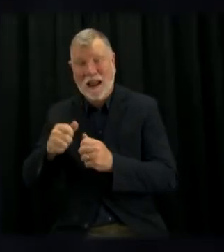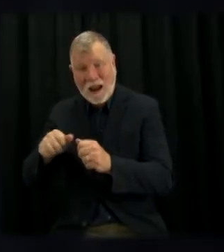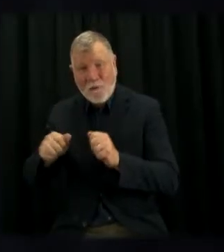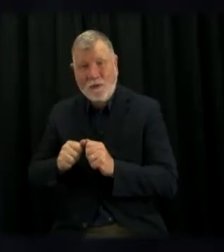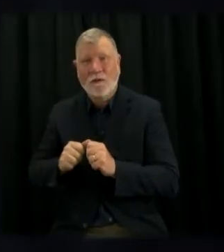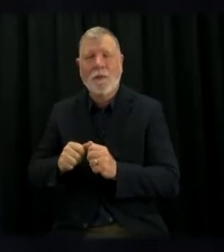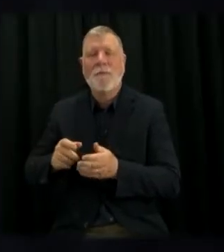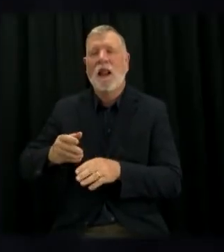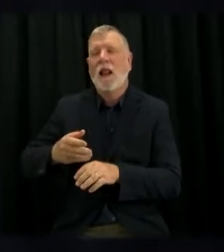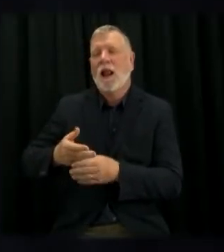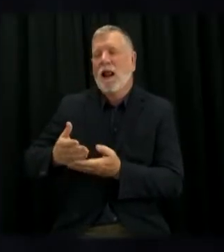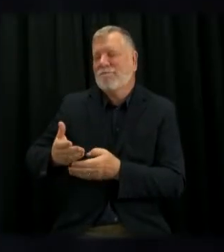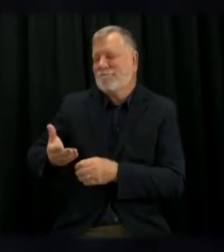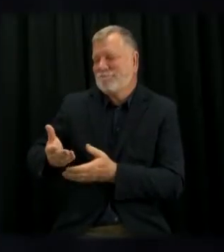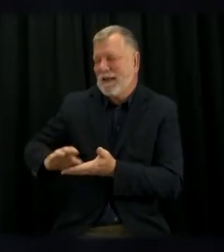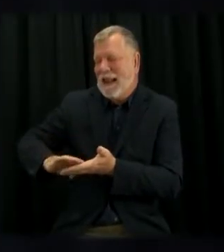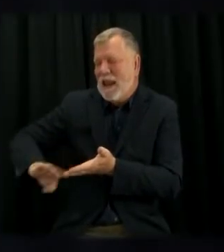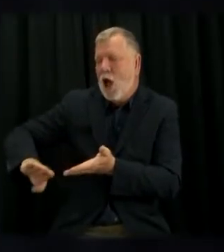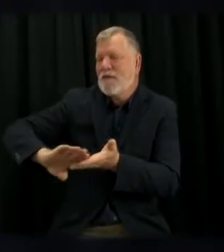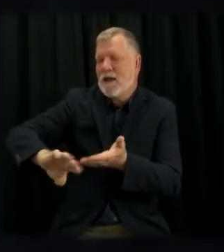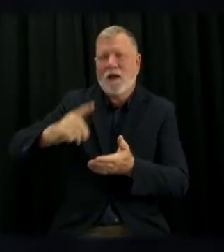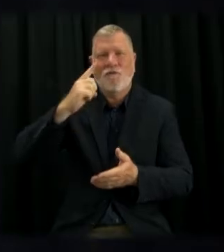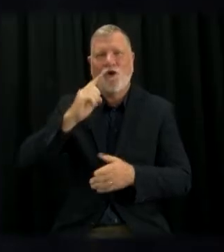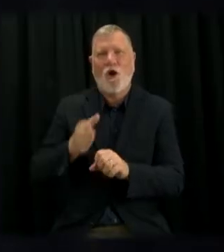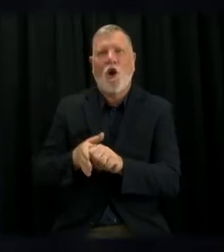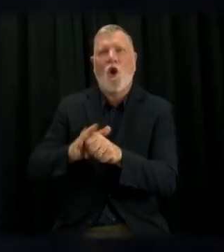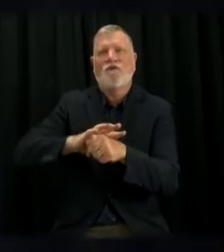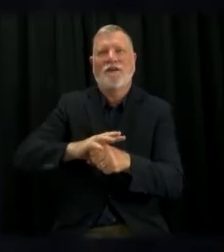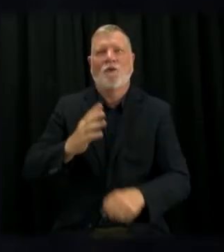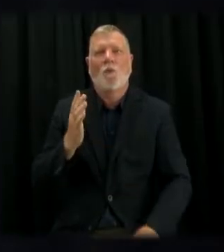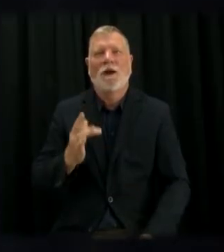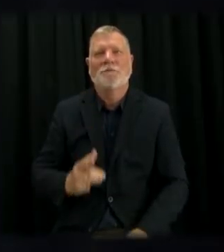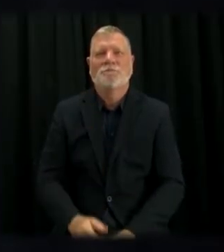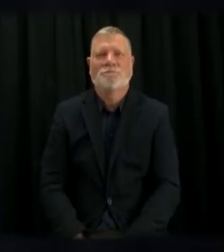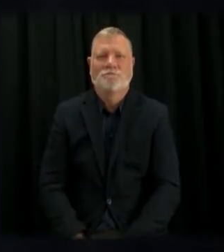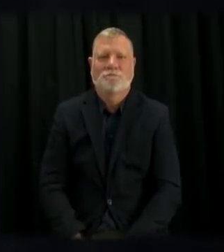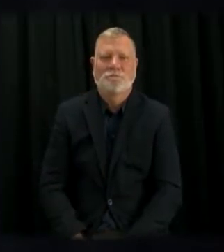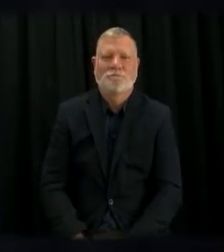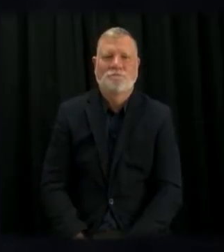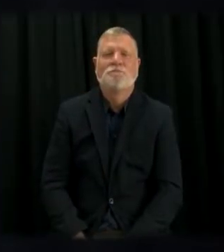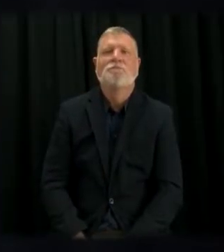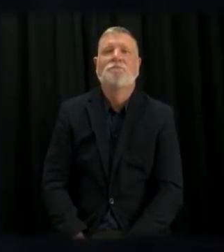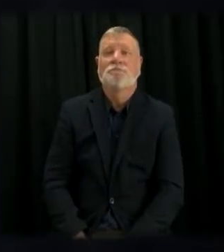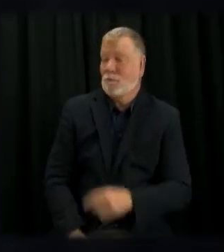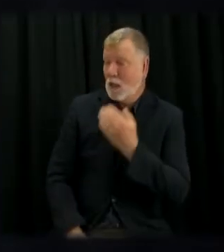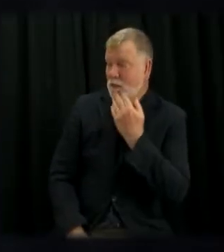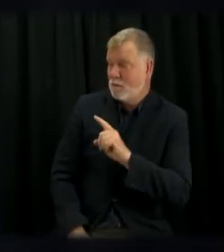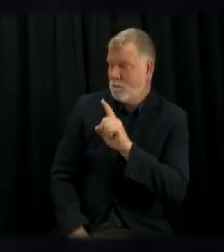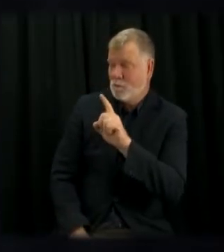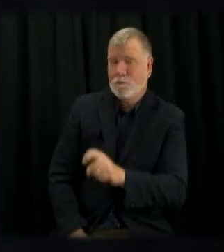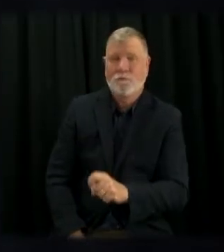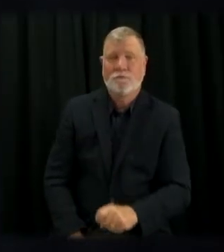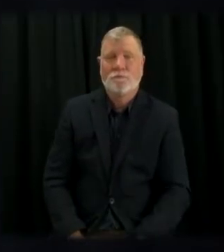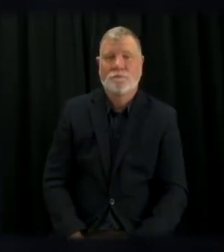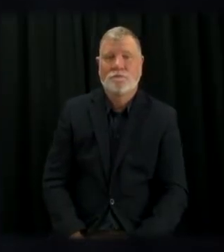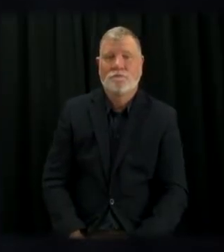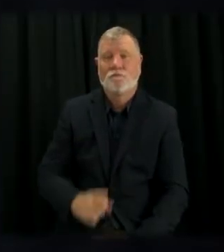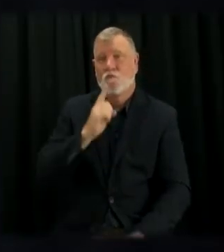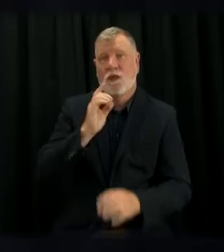para pagar el bono de Navidad cuando tantas personas han sido se encuentran desempleadas? Gracias por la